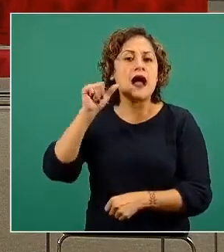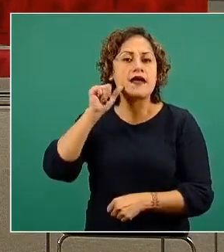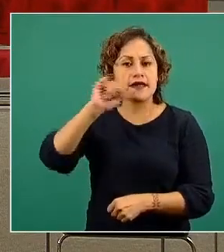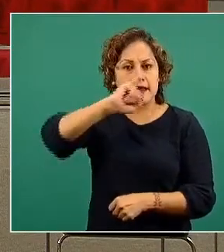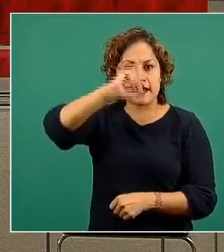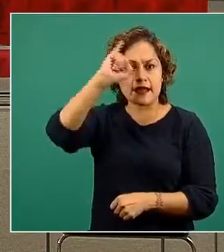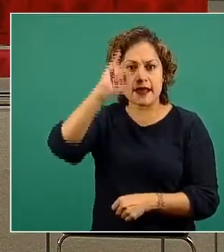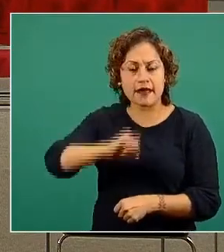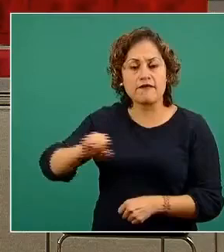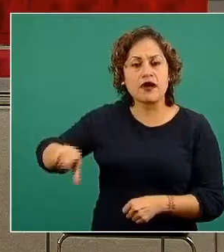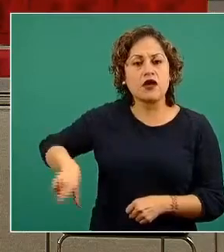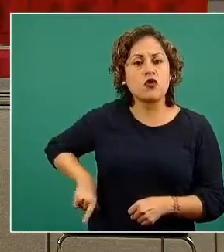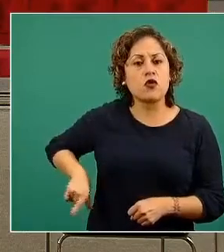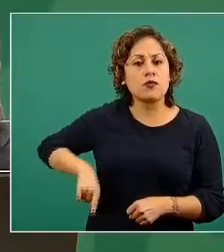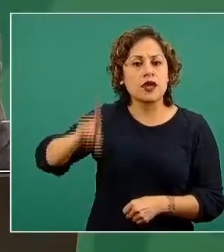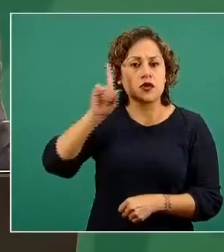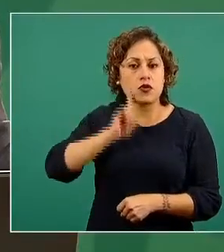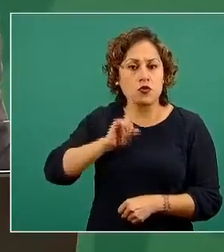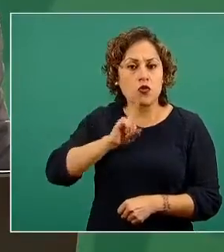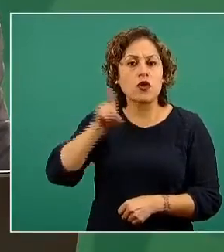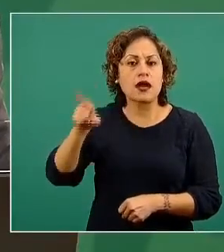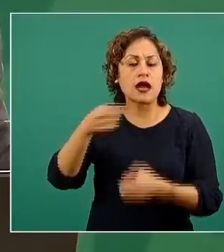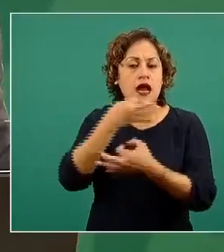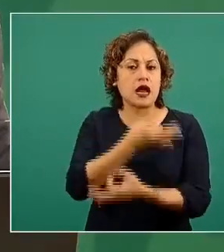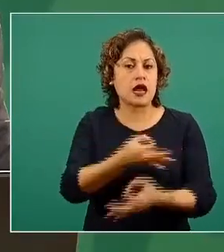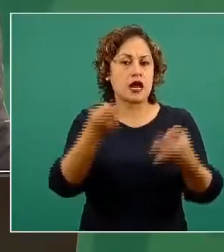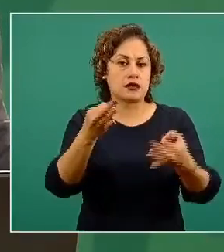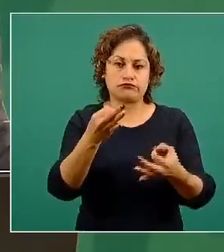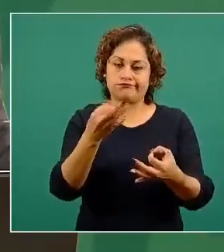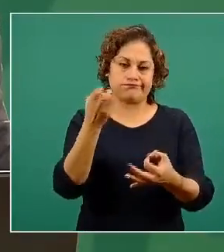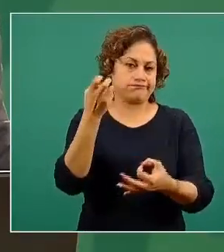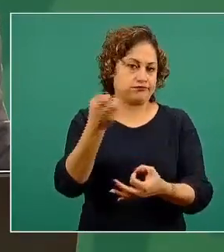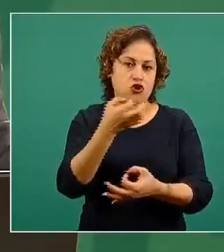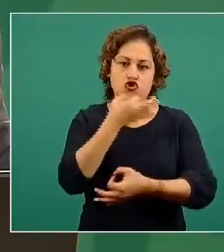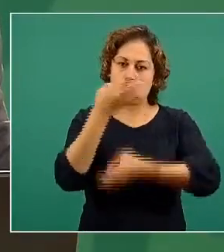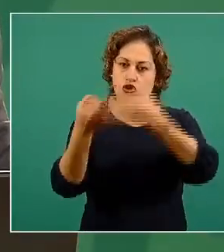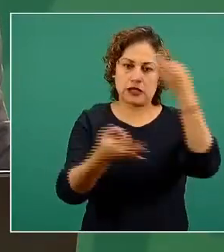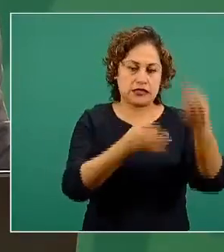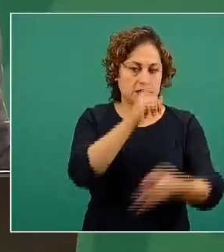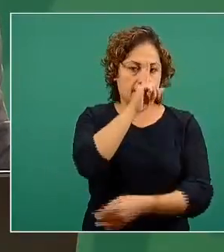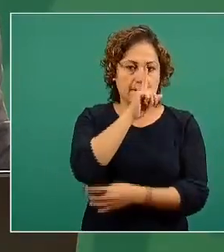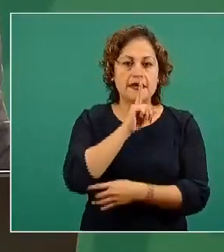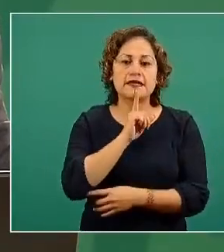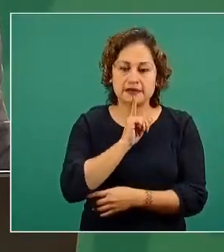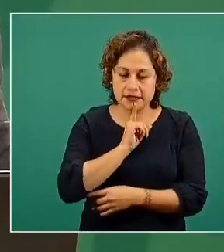de prensa desmintió esto, no hay ninguna instrucción y